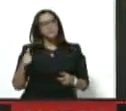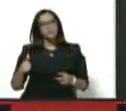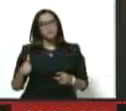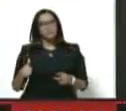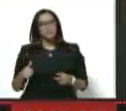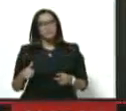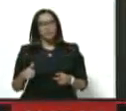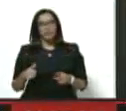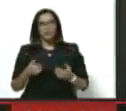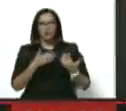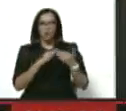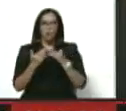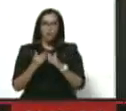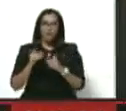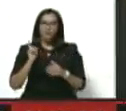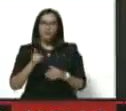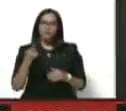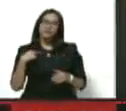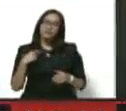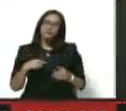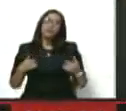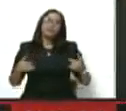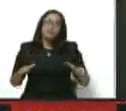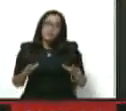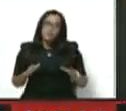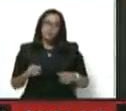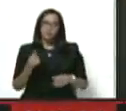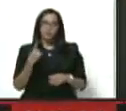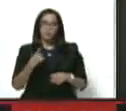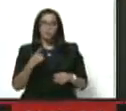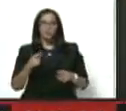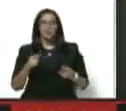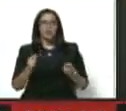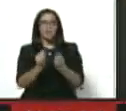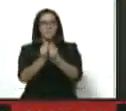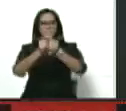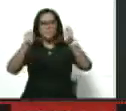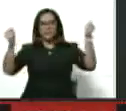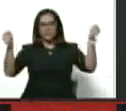cada comunidad debe tener al menos una